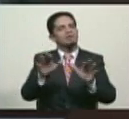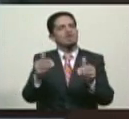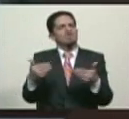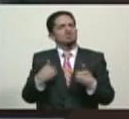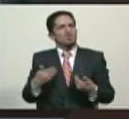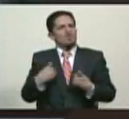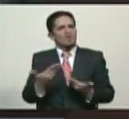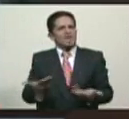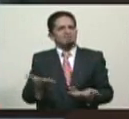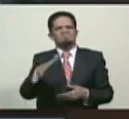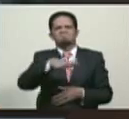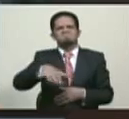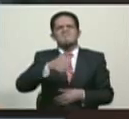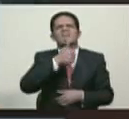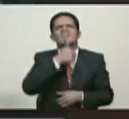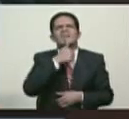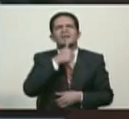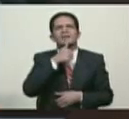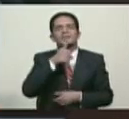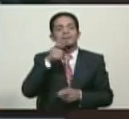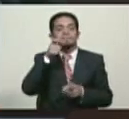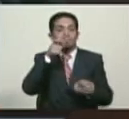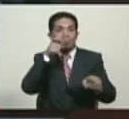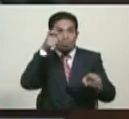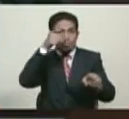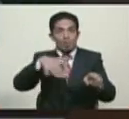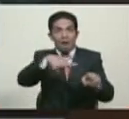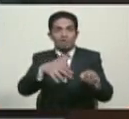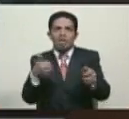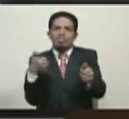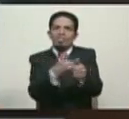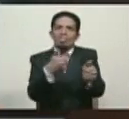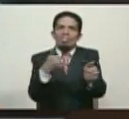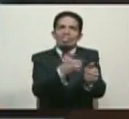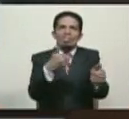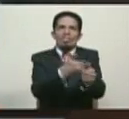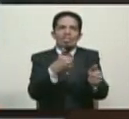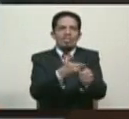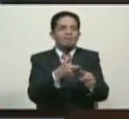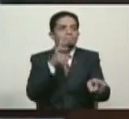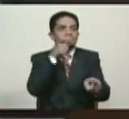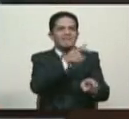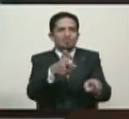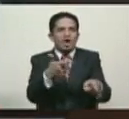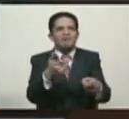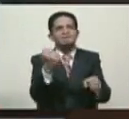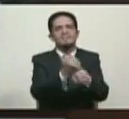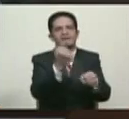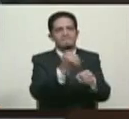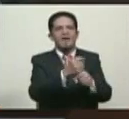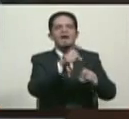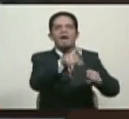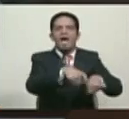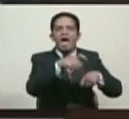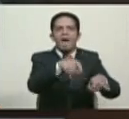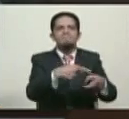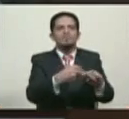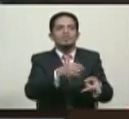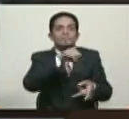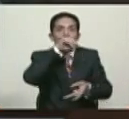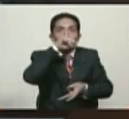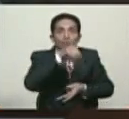pueblo históricamente perseguido, ese que anda laborando el campo y que ama esta tierra como a su propia